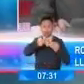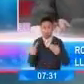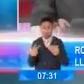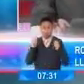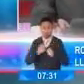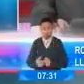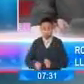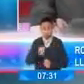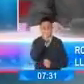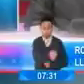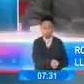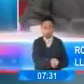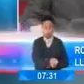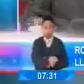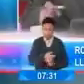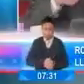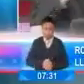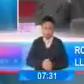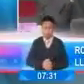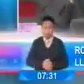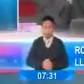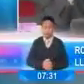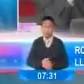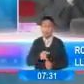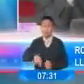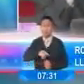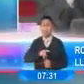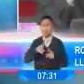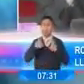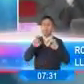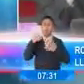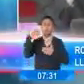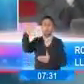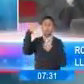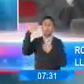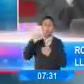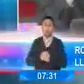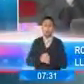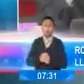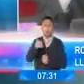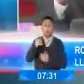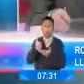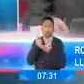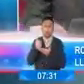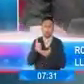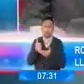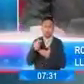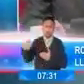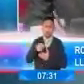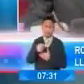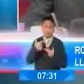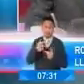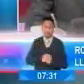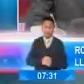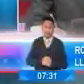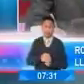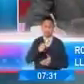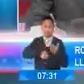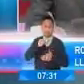entregado cheques o dinero, y este nivel político que de alguna manera se habría beneficiado de la asignación